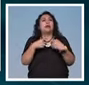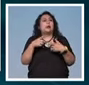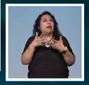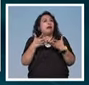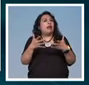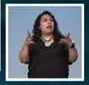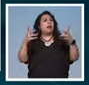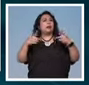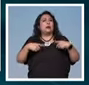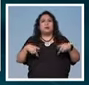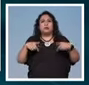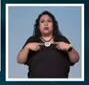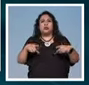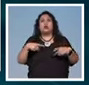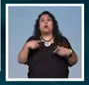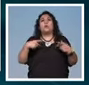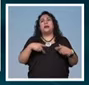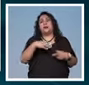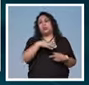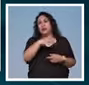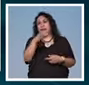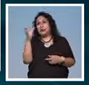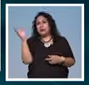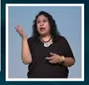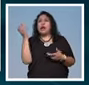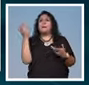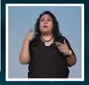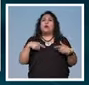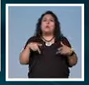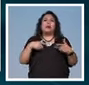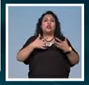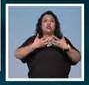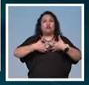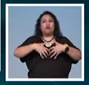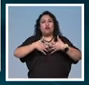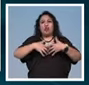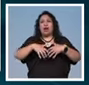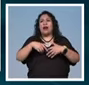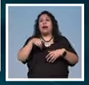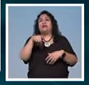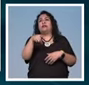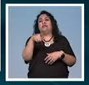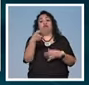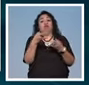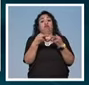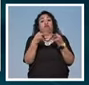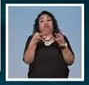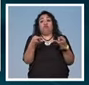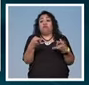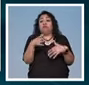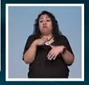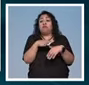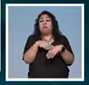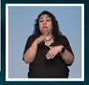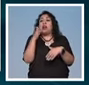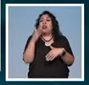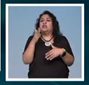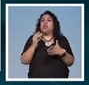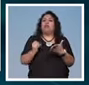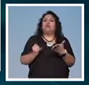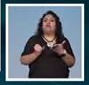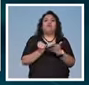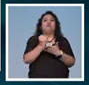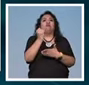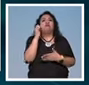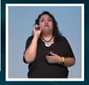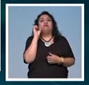masas de población, a los campesinos, a los obreros, y una historia mucho más